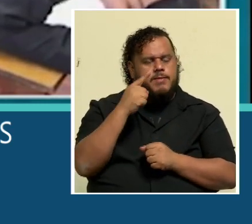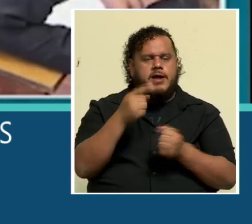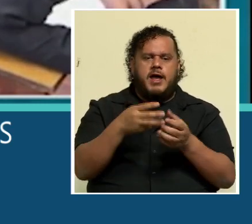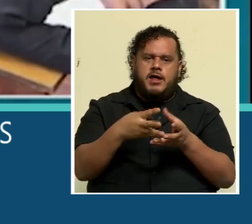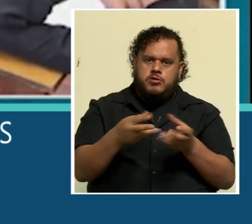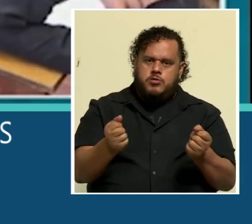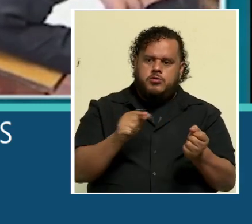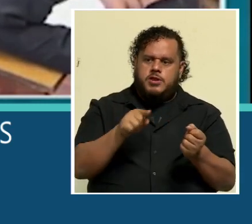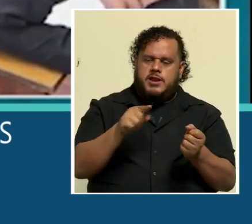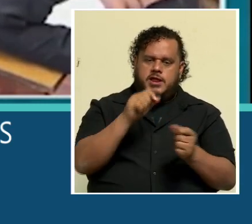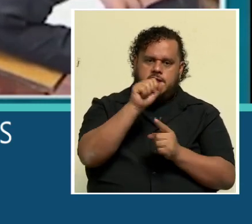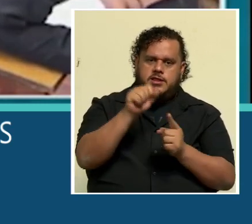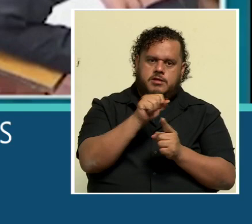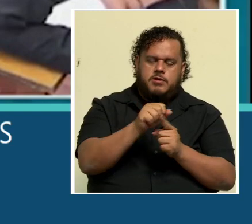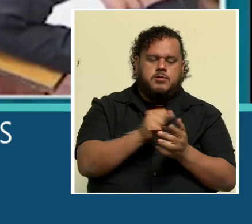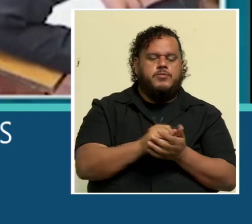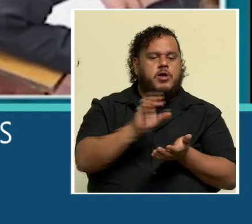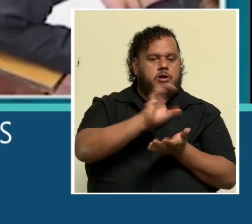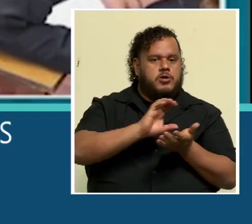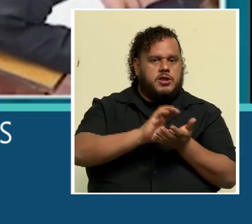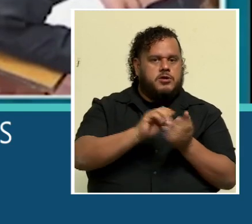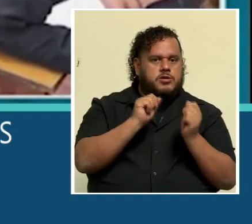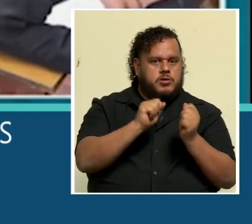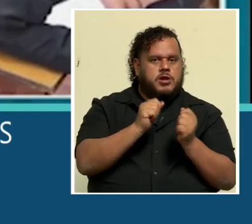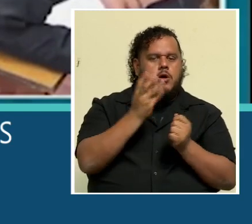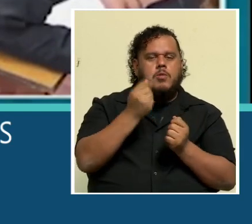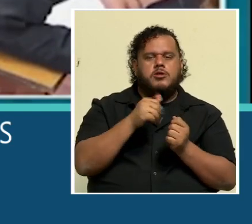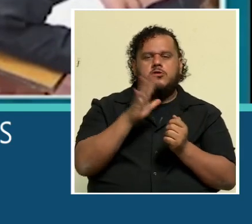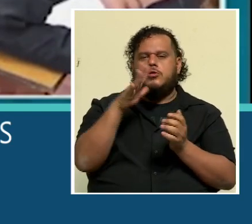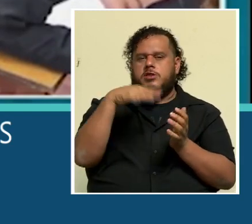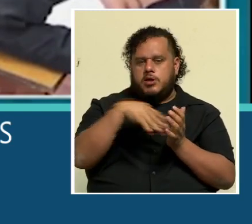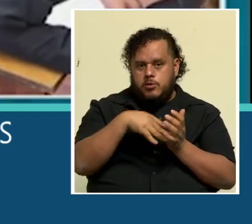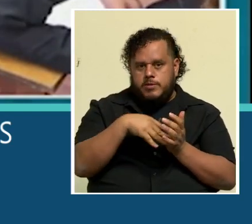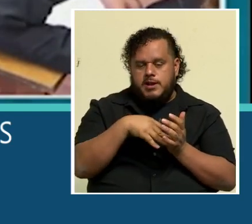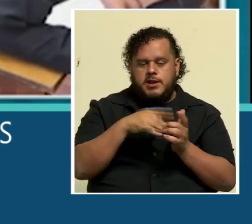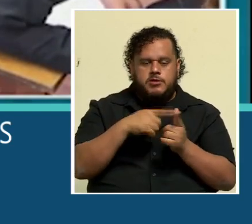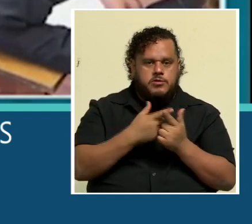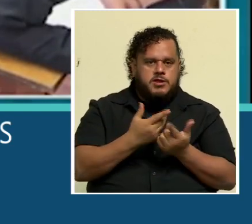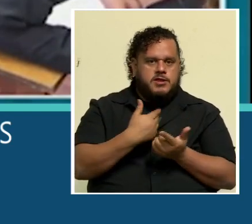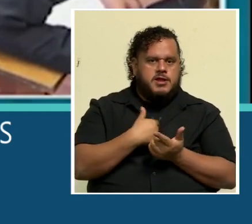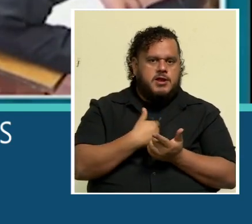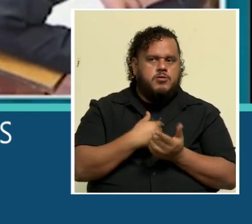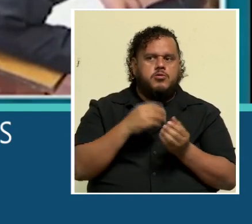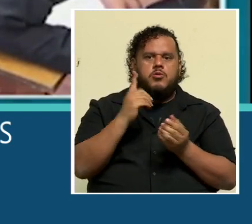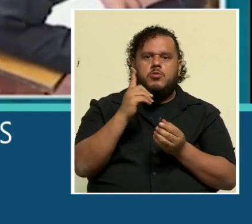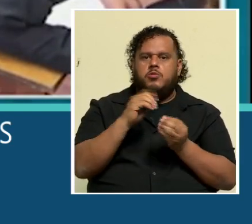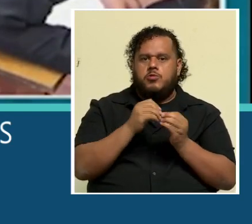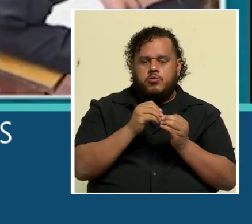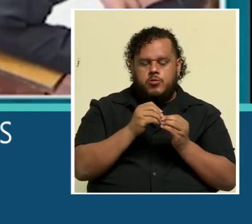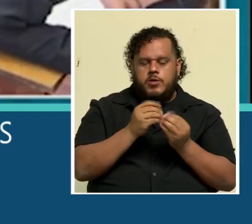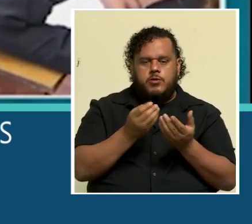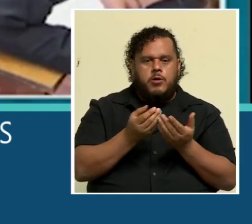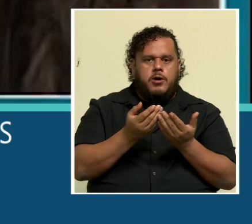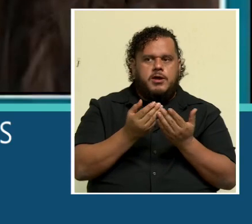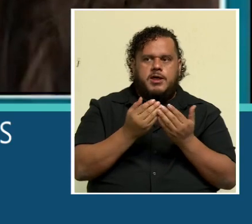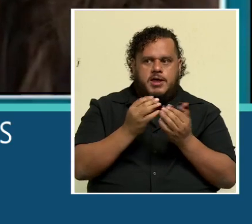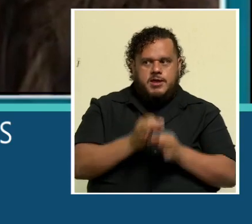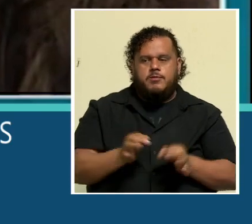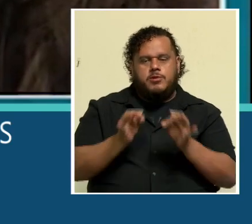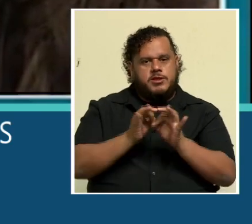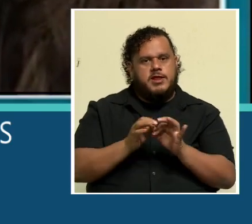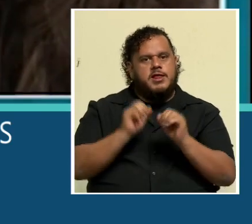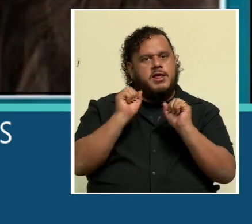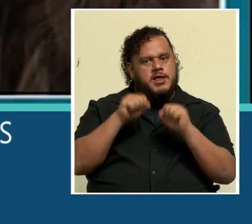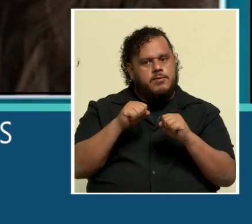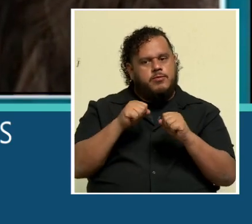estas situaciones. Los centros educativos son casi 5,000, ¿verdad? Entonces tenemos un número importantísimo que puede iniciar